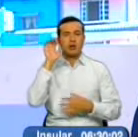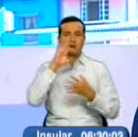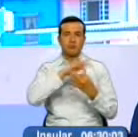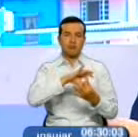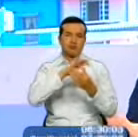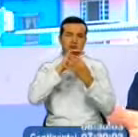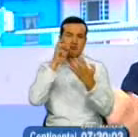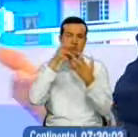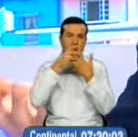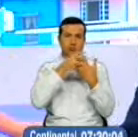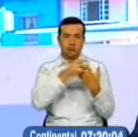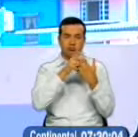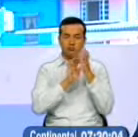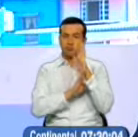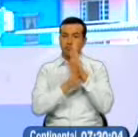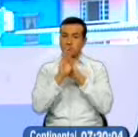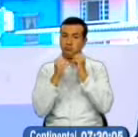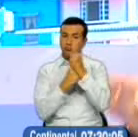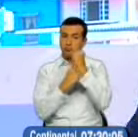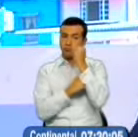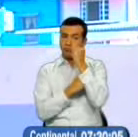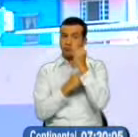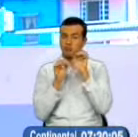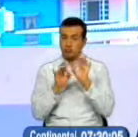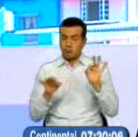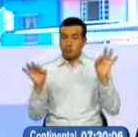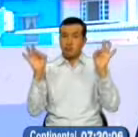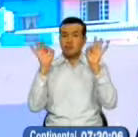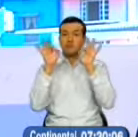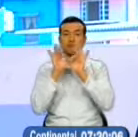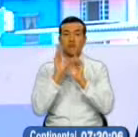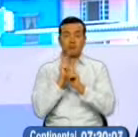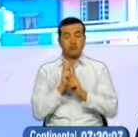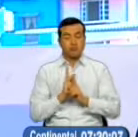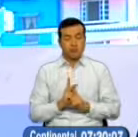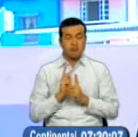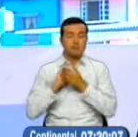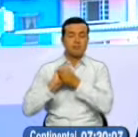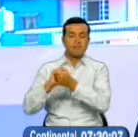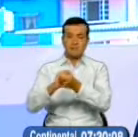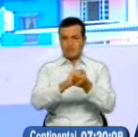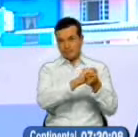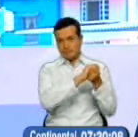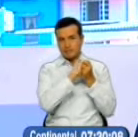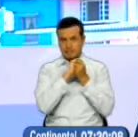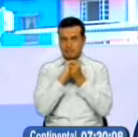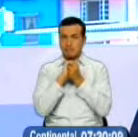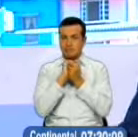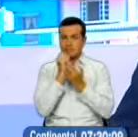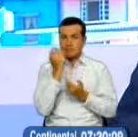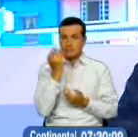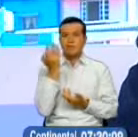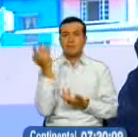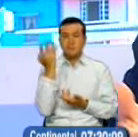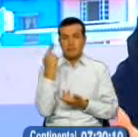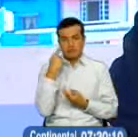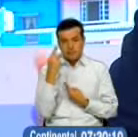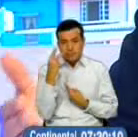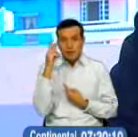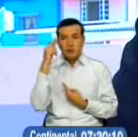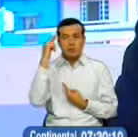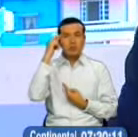manera para fortalecer los aspectos de eficiencia sin quitar los elementos de solidaridad en la asignación de las rentas lógicas